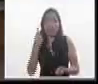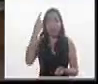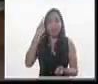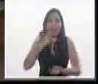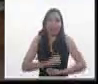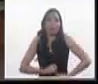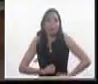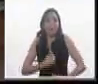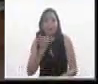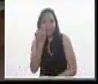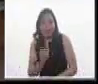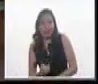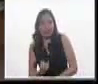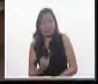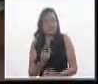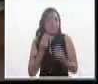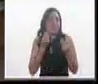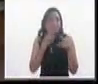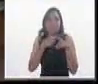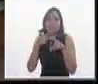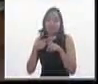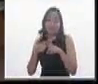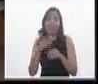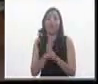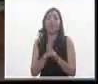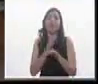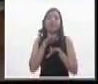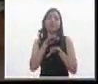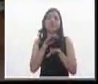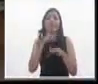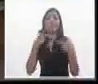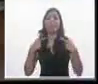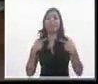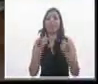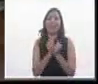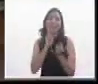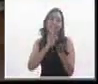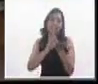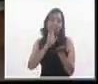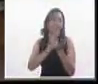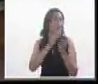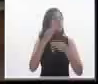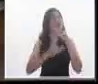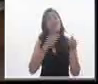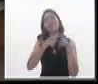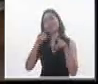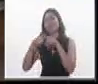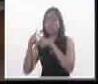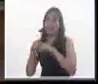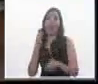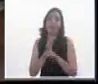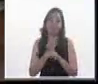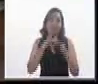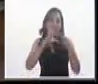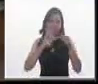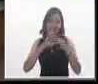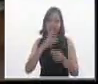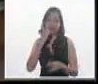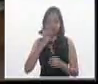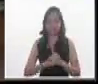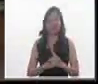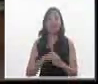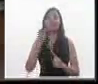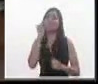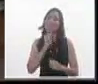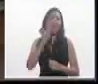gordos flacos estamos hablando personas con discapacidad no todo tipo y el día de hoy hablaremos de eso Claro que sí Este programa